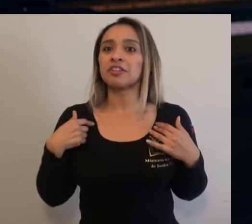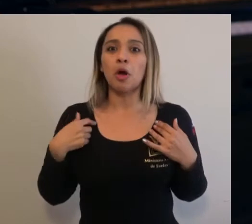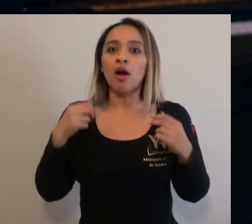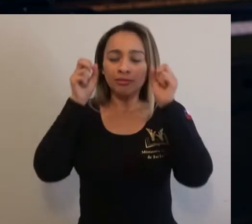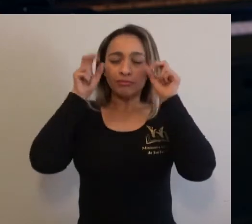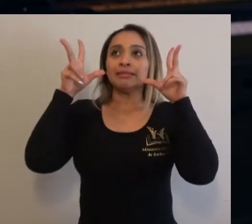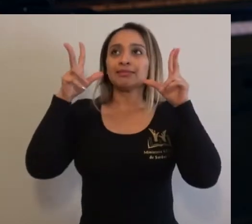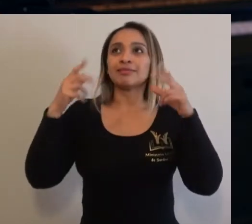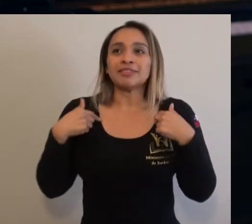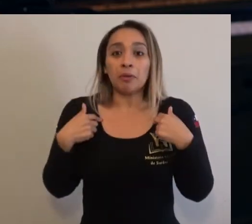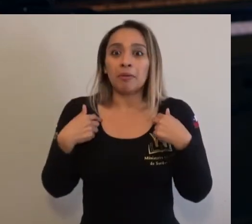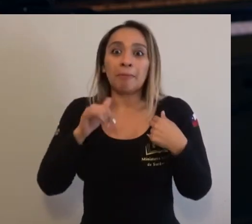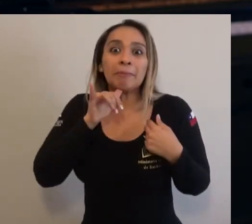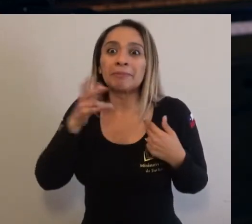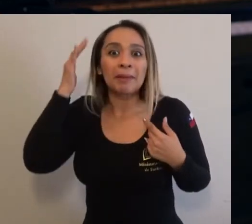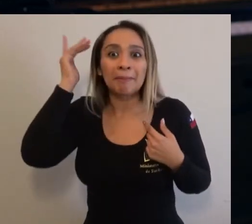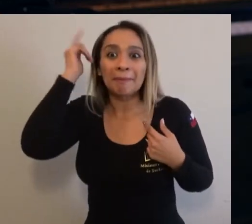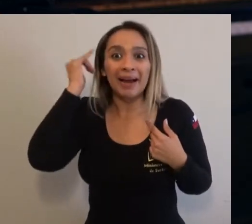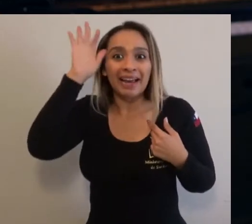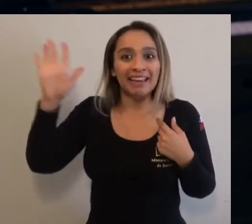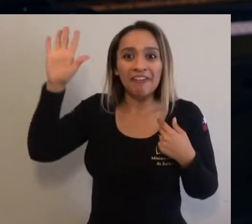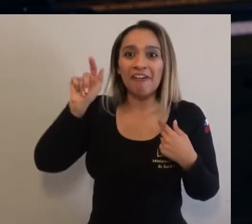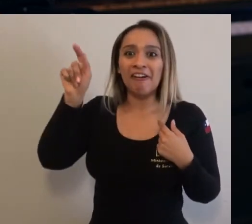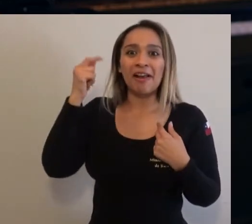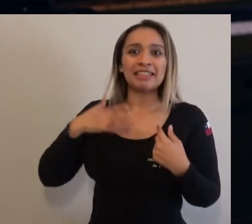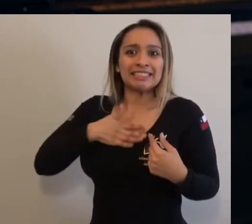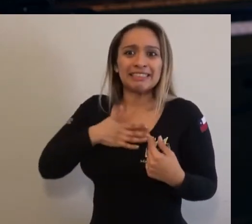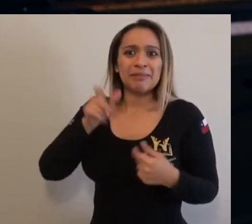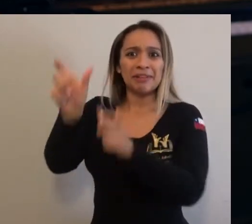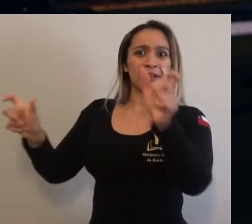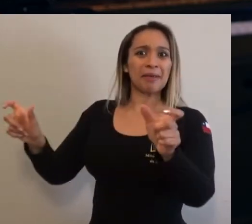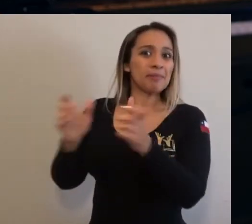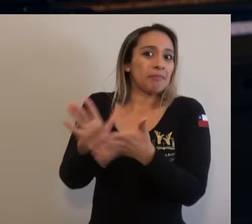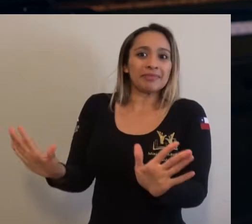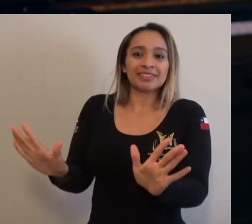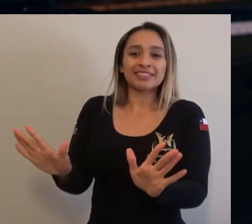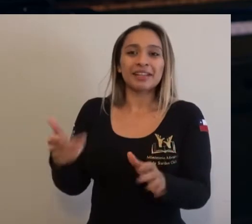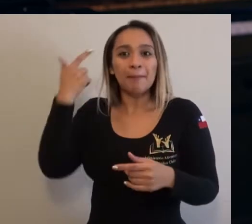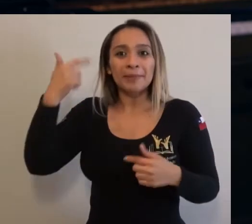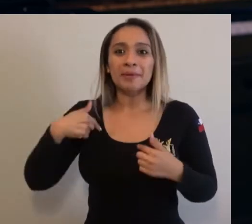estaba impactada, no me imagino cómo estarían los demás. Realmente esto cambió mi vida.